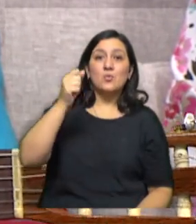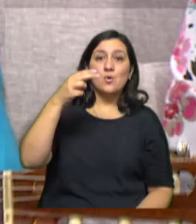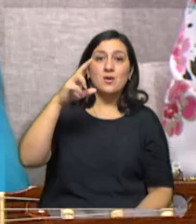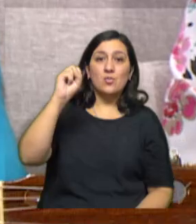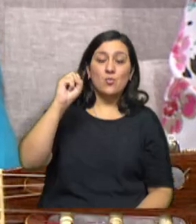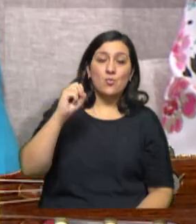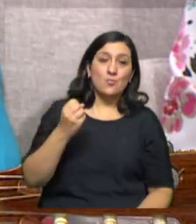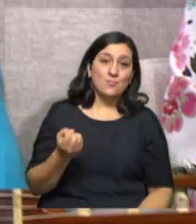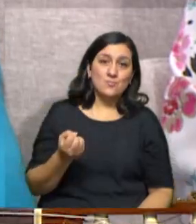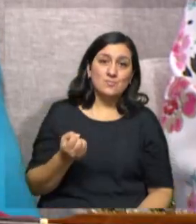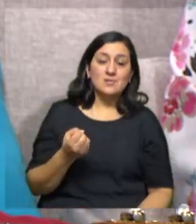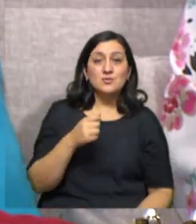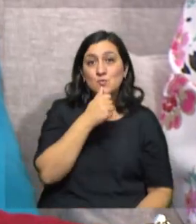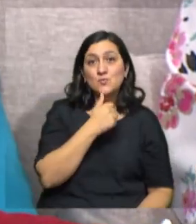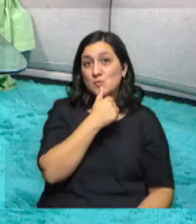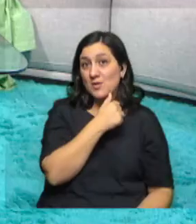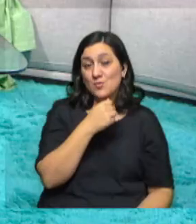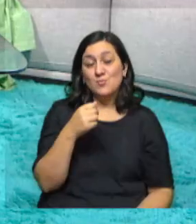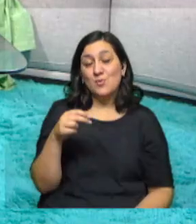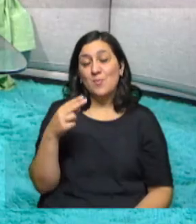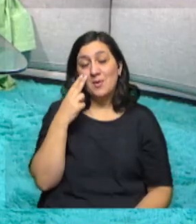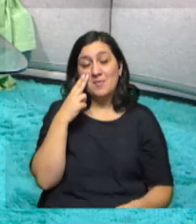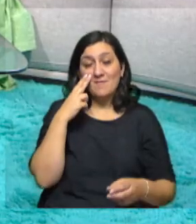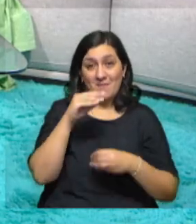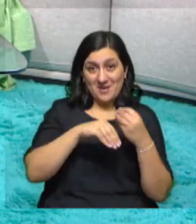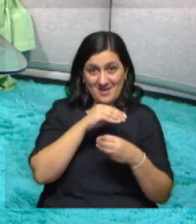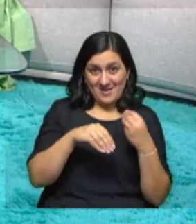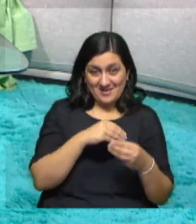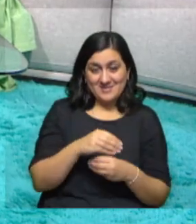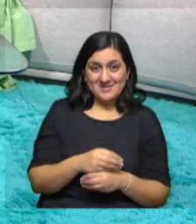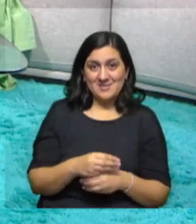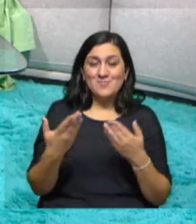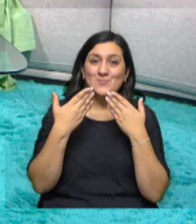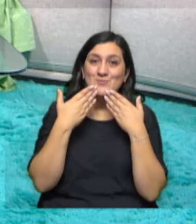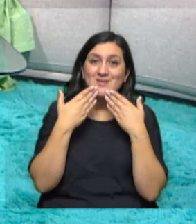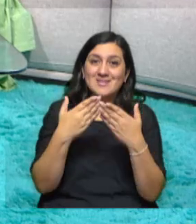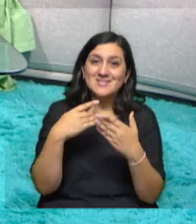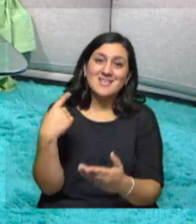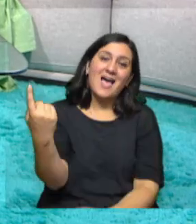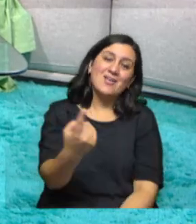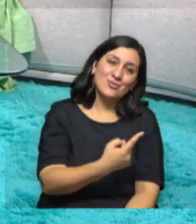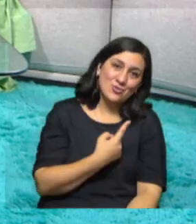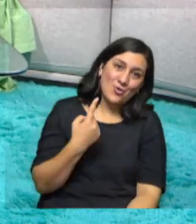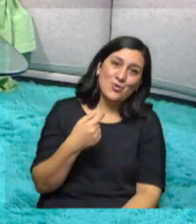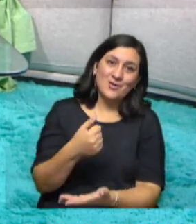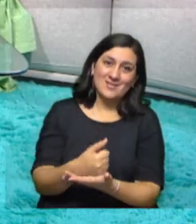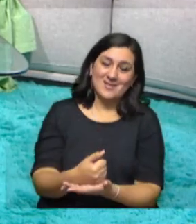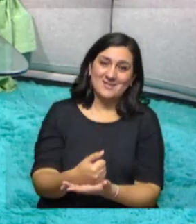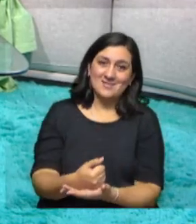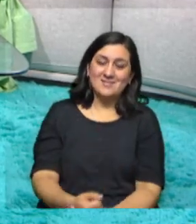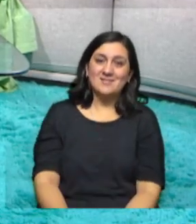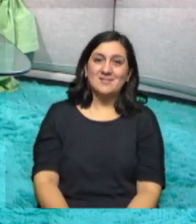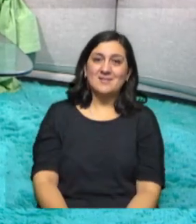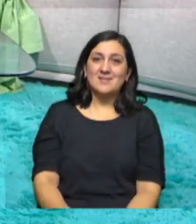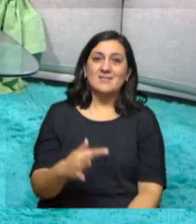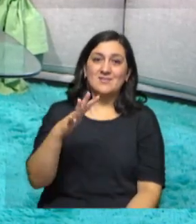familiares. Ya lo vamos a traer. Ya lo vamos a traer. Y bueno, muchas gracias a todos los que están acá haciendo el canal y